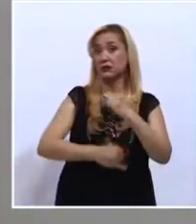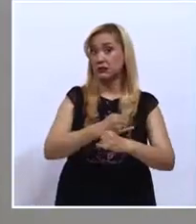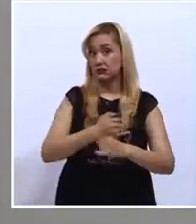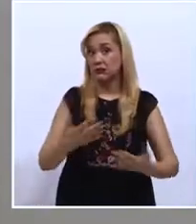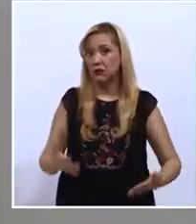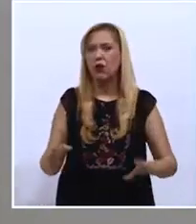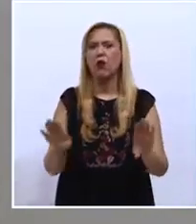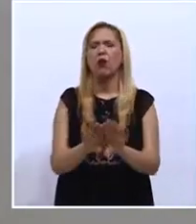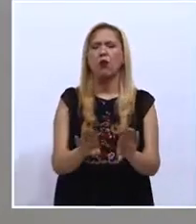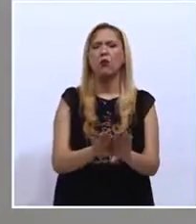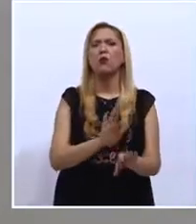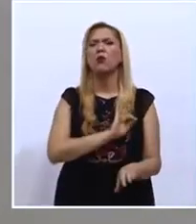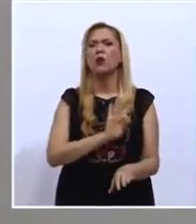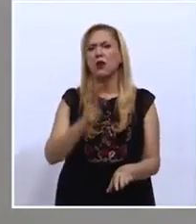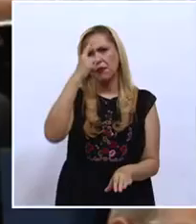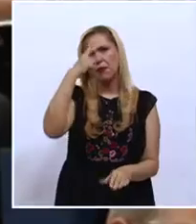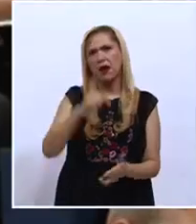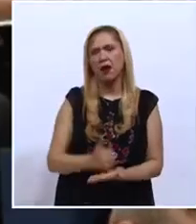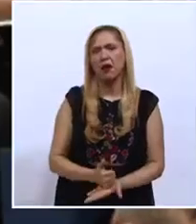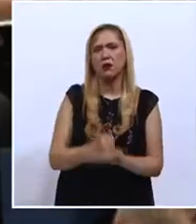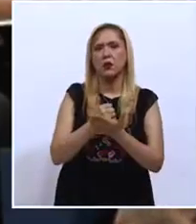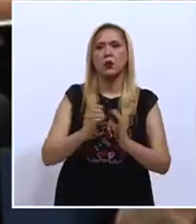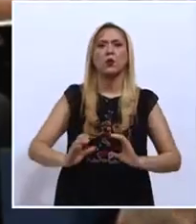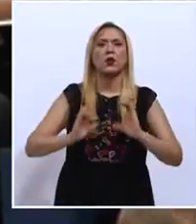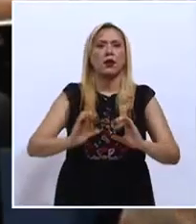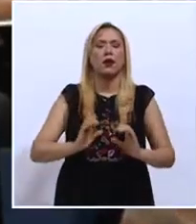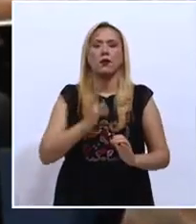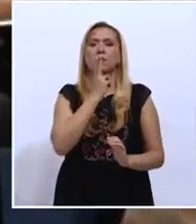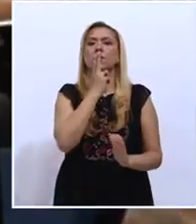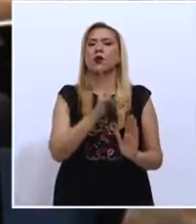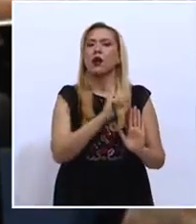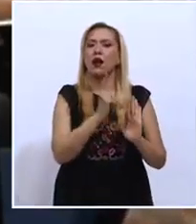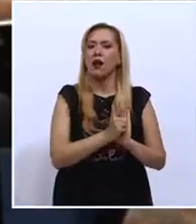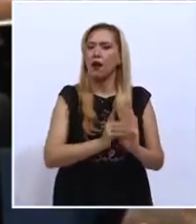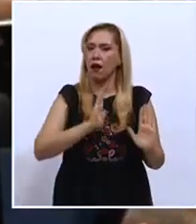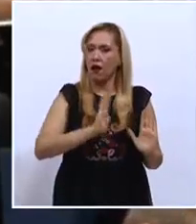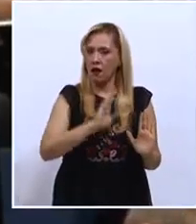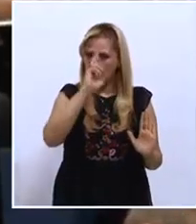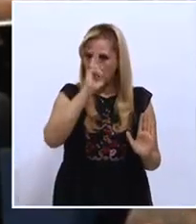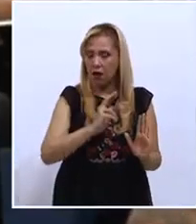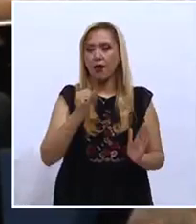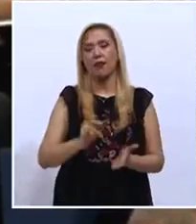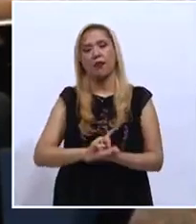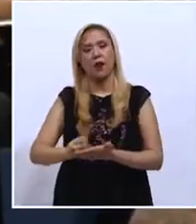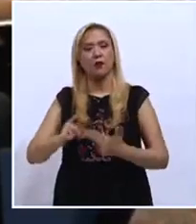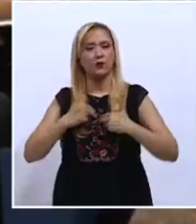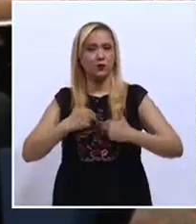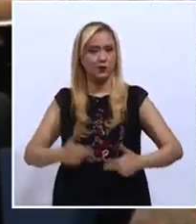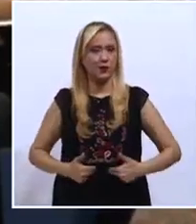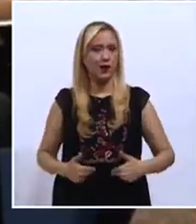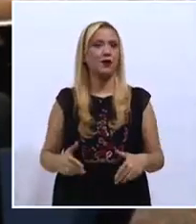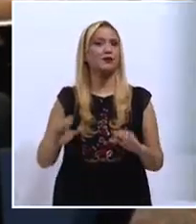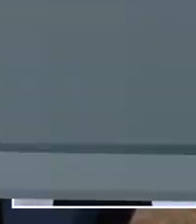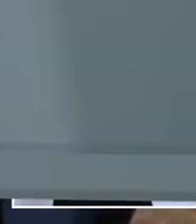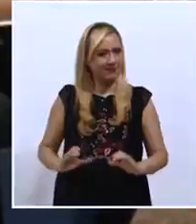cómo contribuye esto a salvaguardar el Estado de Derecho y la vigencia de los derechos humanos.